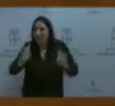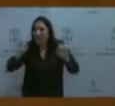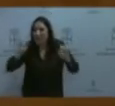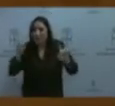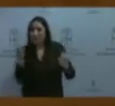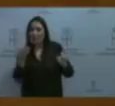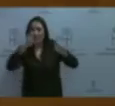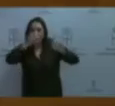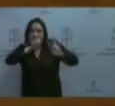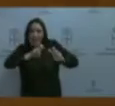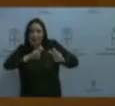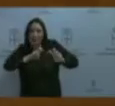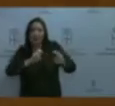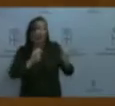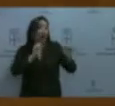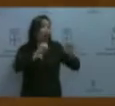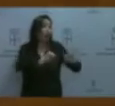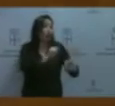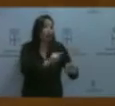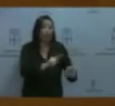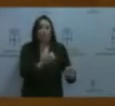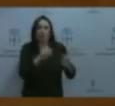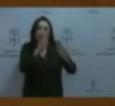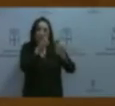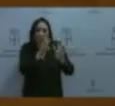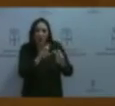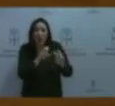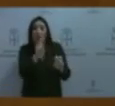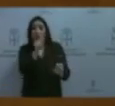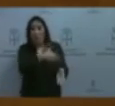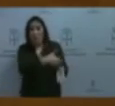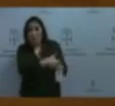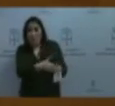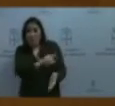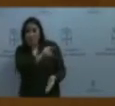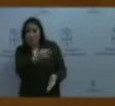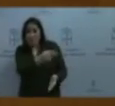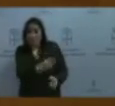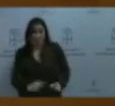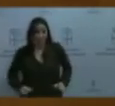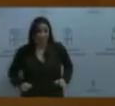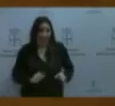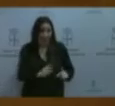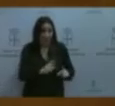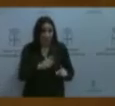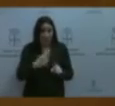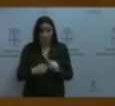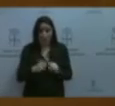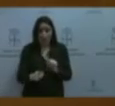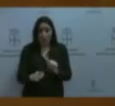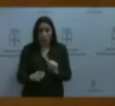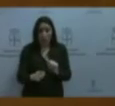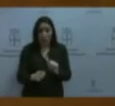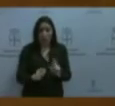sé si está de acuerdo en que habría que estudiar por qué se gasta 1 millón de euros en un producto que no se gasta en el resto de hospitales.